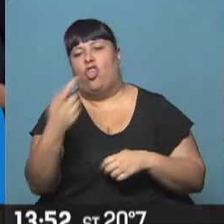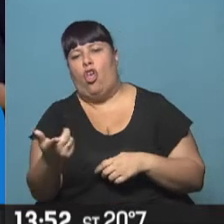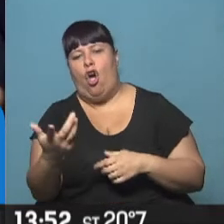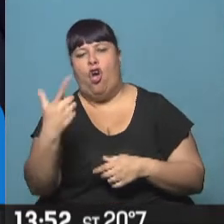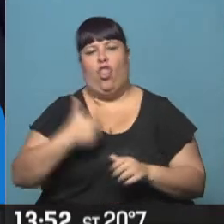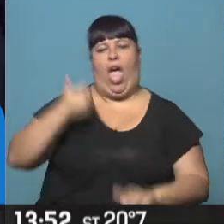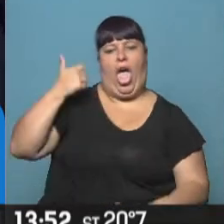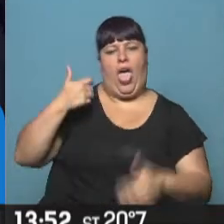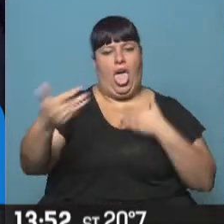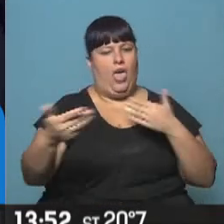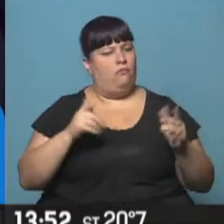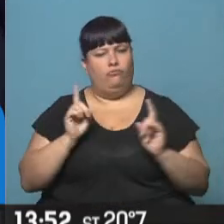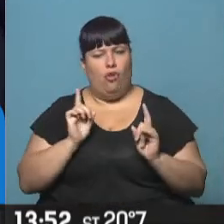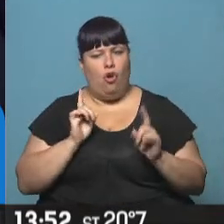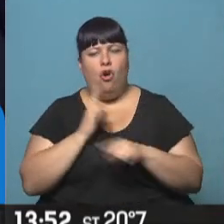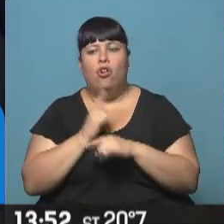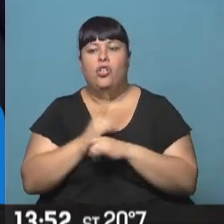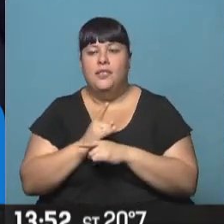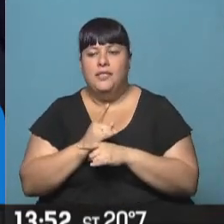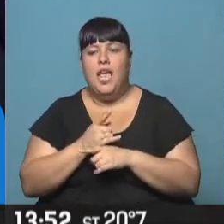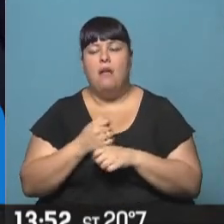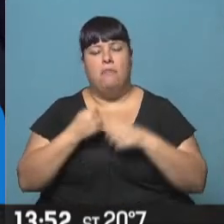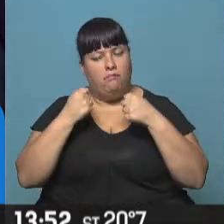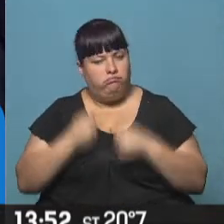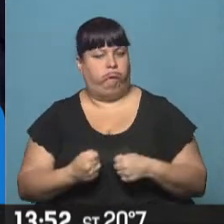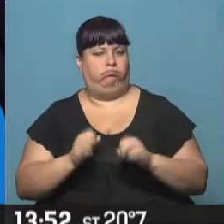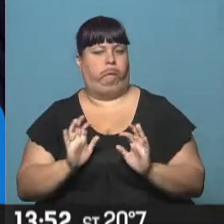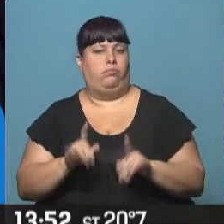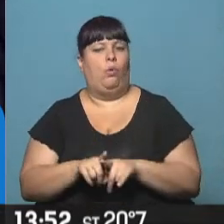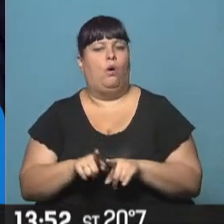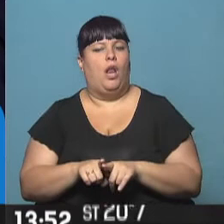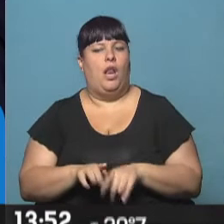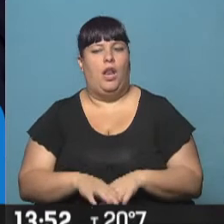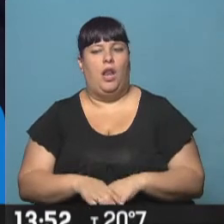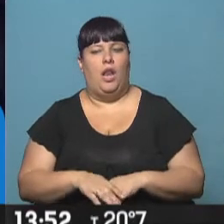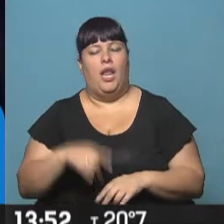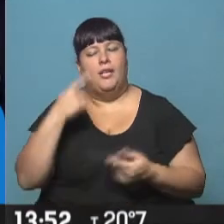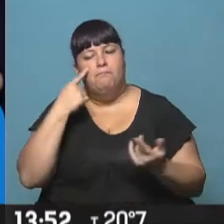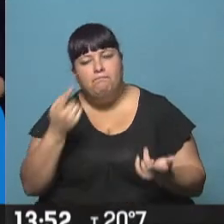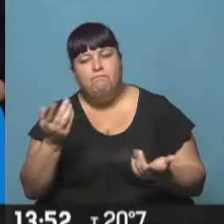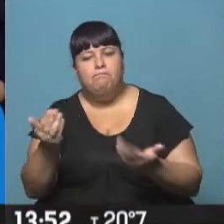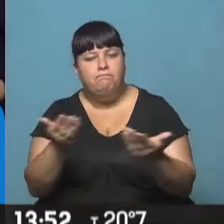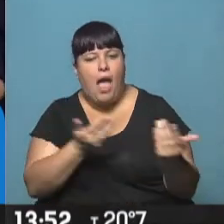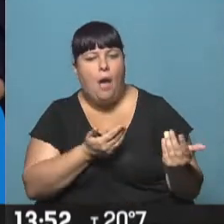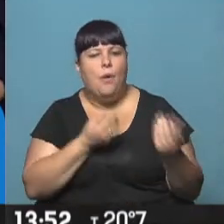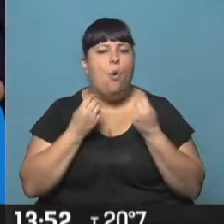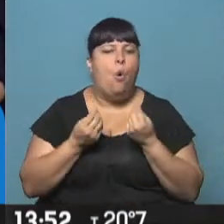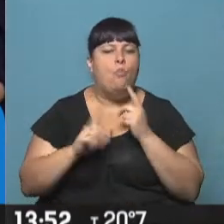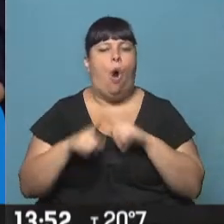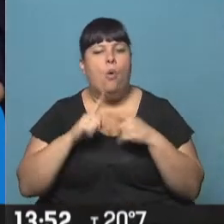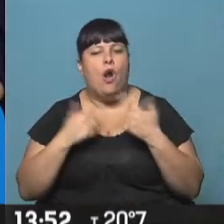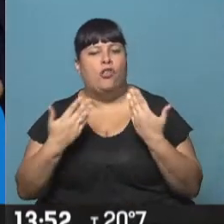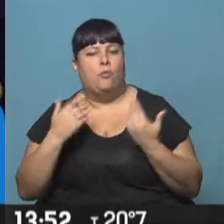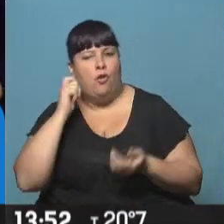y otro ganaba. Siempre nos plantamos para mirar qué acuerdo